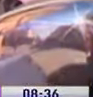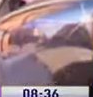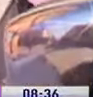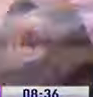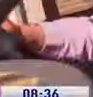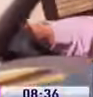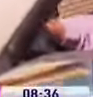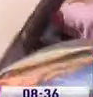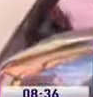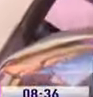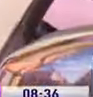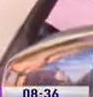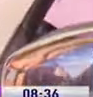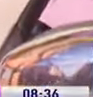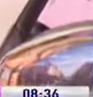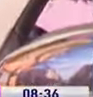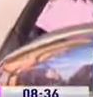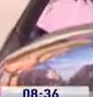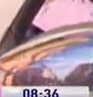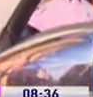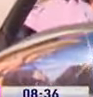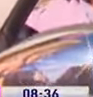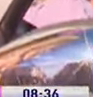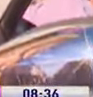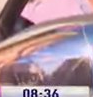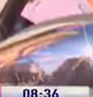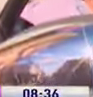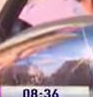campamento, ¿qué significa esto si el tránsito?